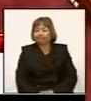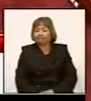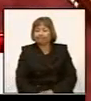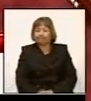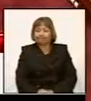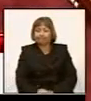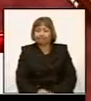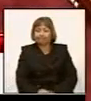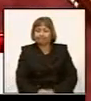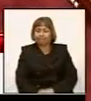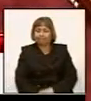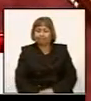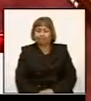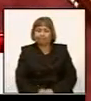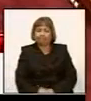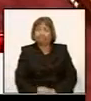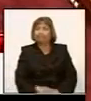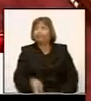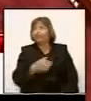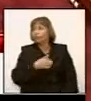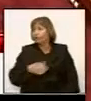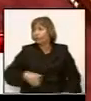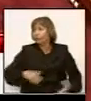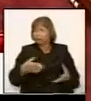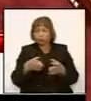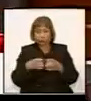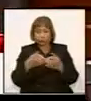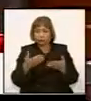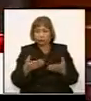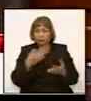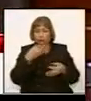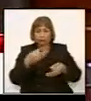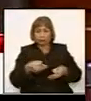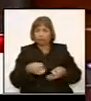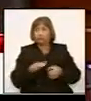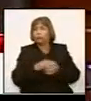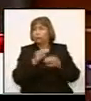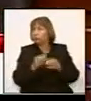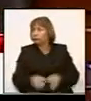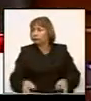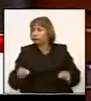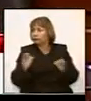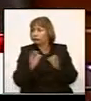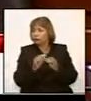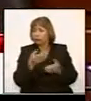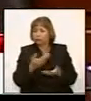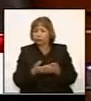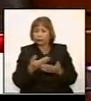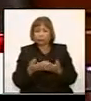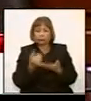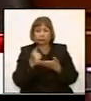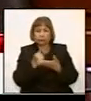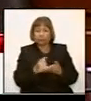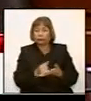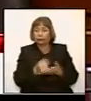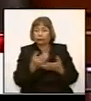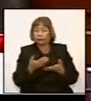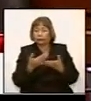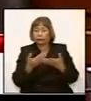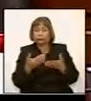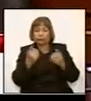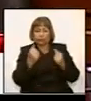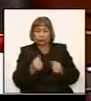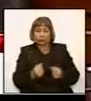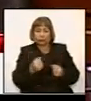Gracias, presidente. Presidente, este proyecto de ley es sumamente importante, que va a ayudar a dar